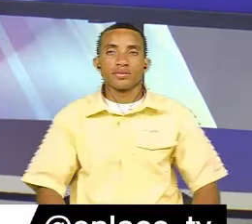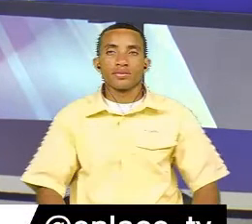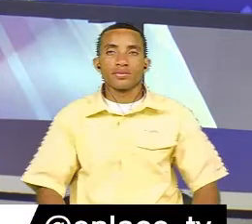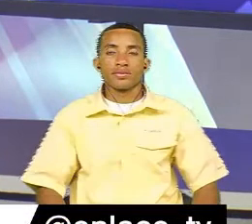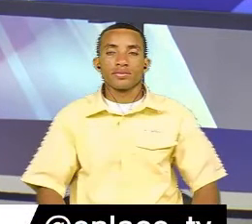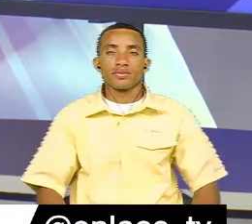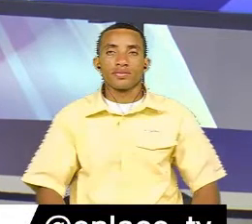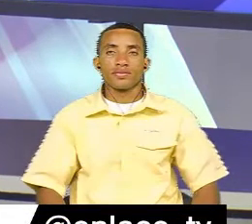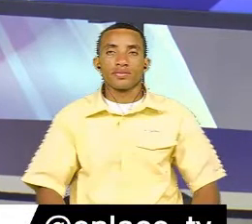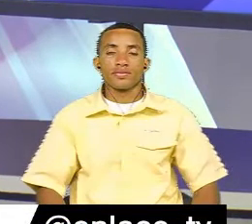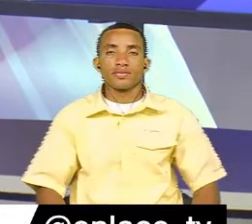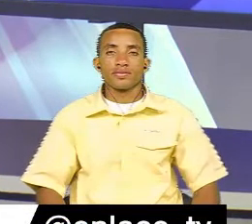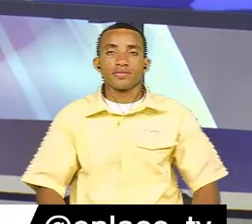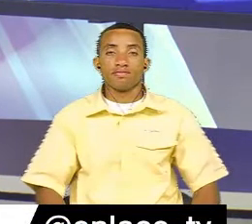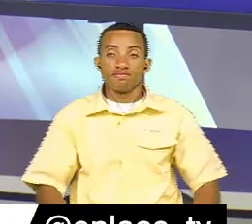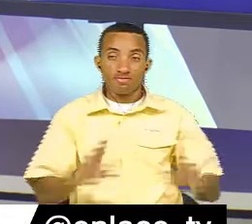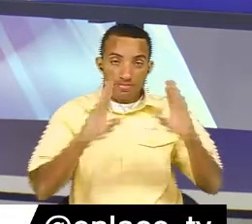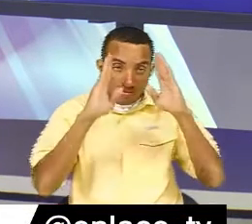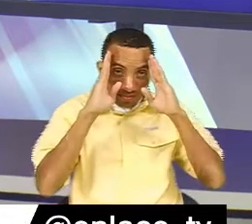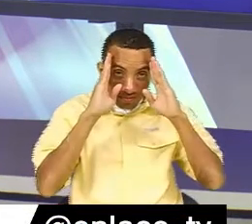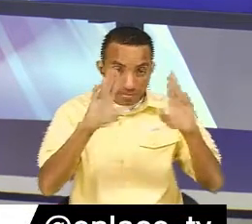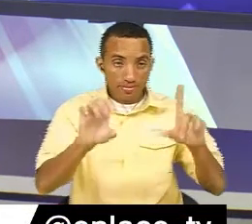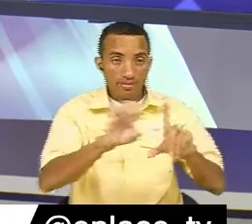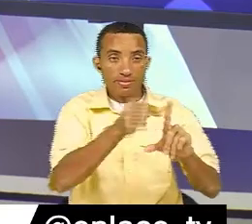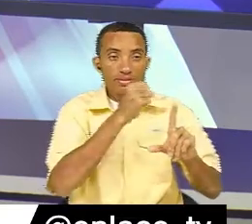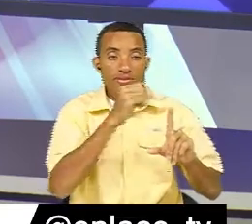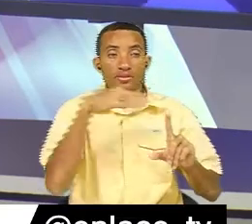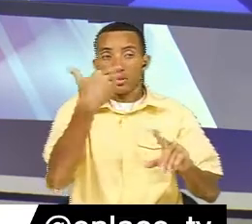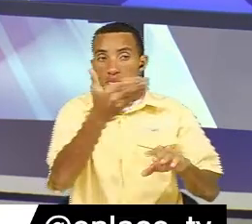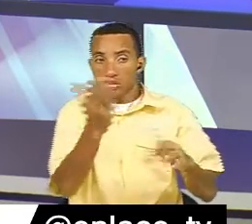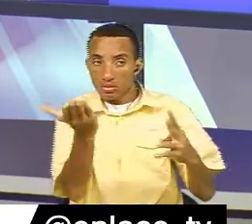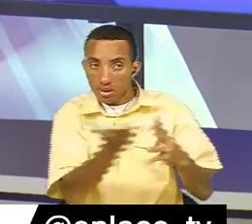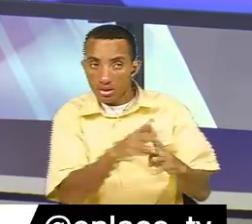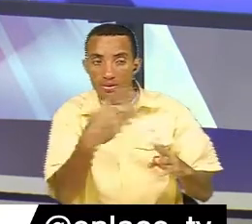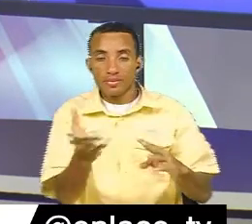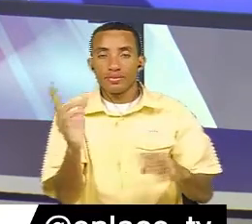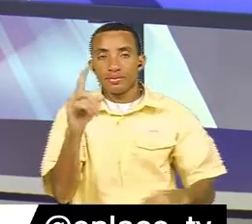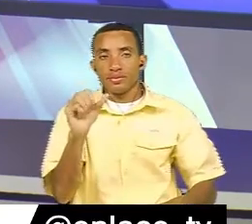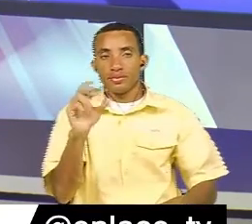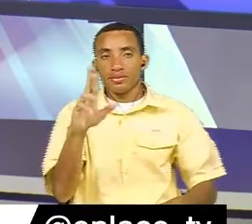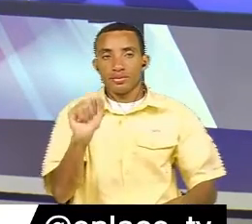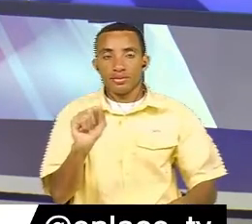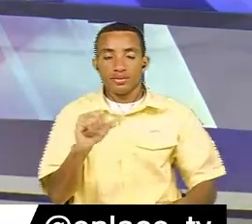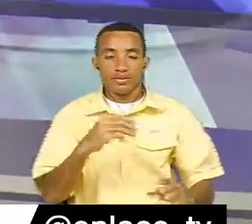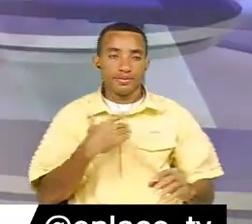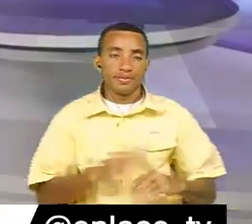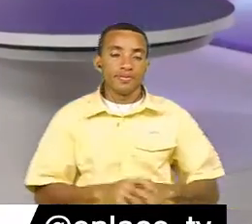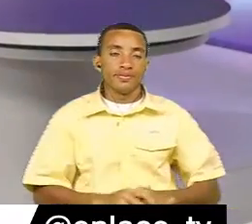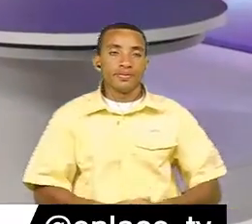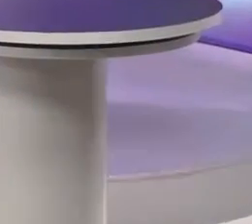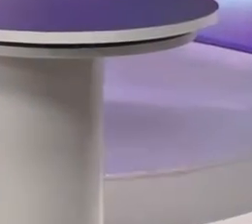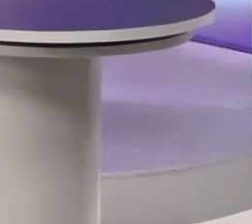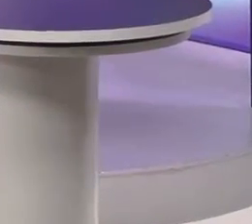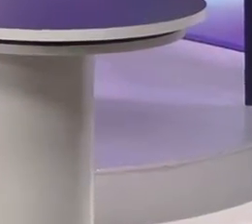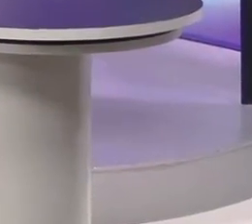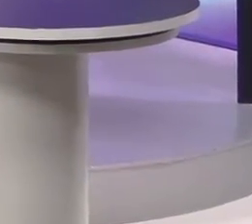No se despegue de Enlace Noticias, porque después de la pausa viene Sara Narváez con la buena información de cultura y entretenimiento. Ya regresamos.